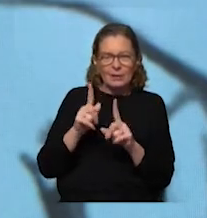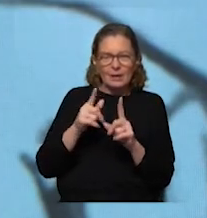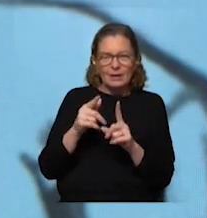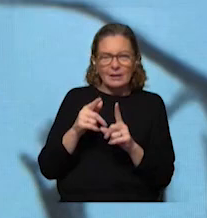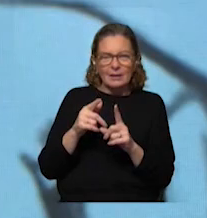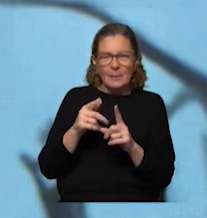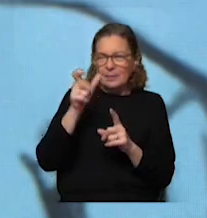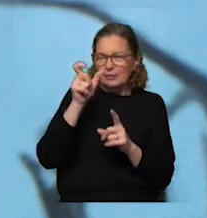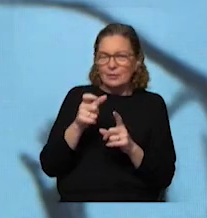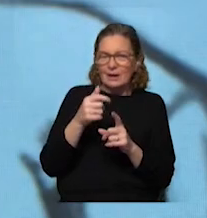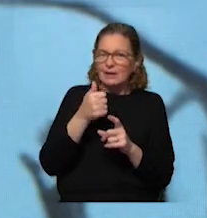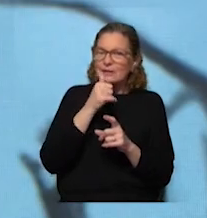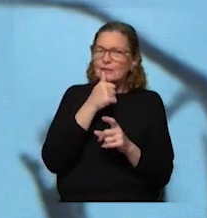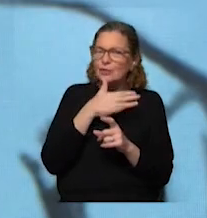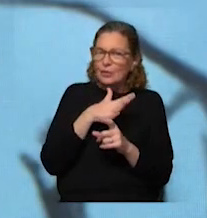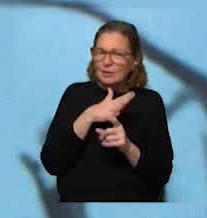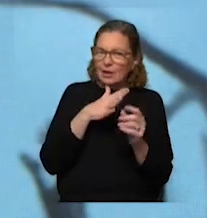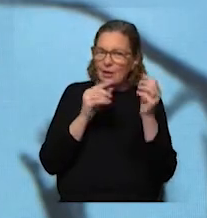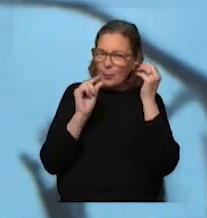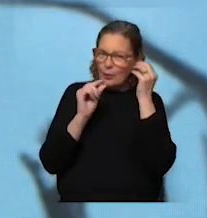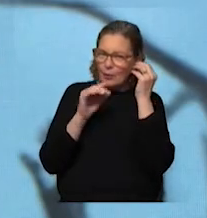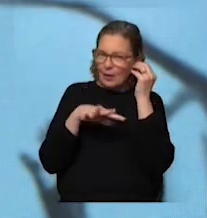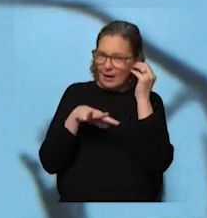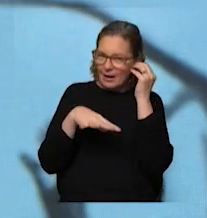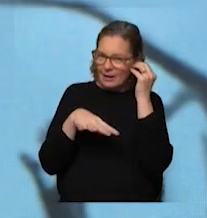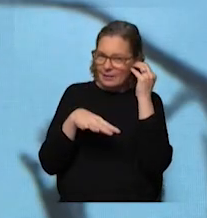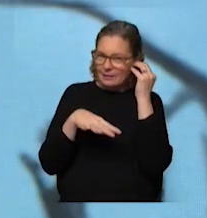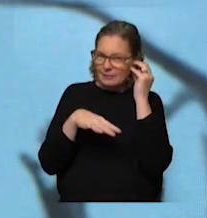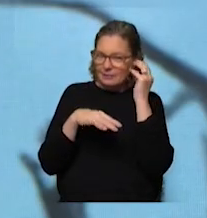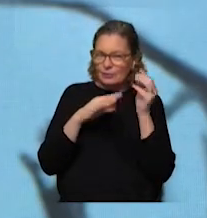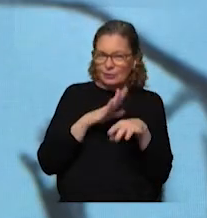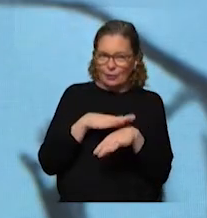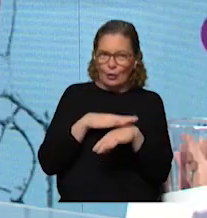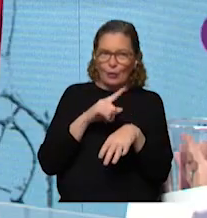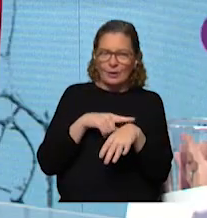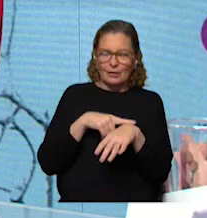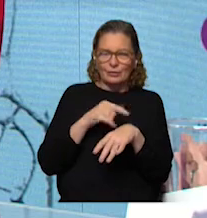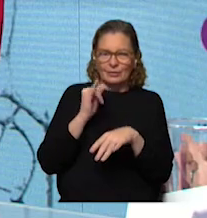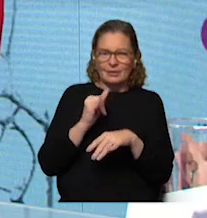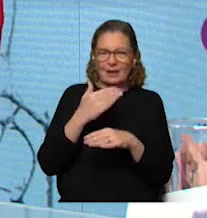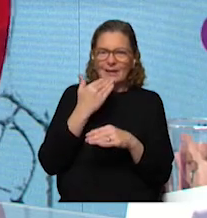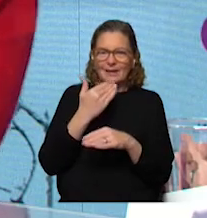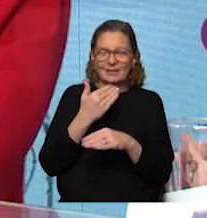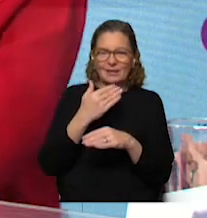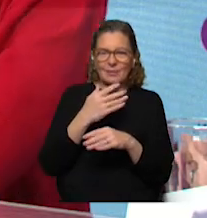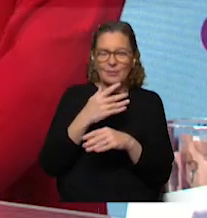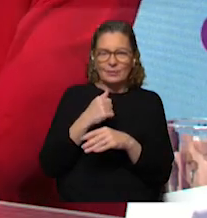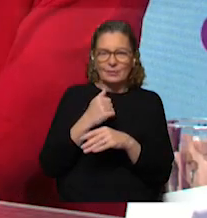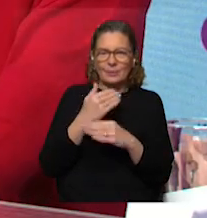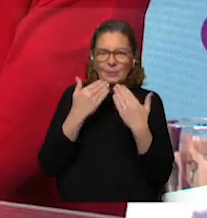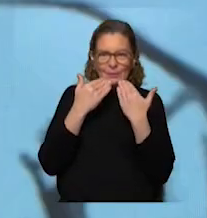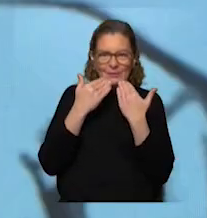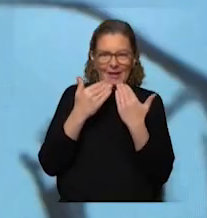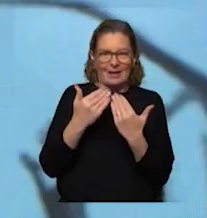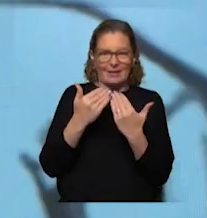si vos le das una buena historia te haces un rato para para leerla creo pero felicitaciones Muchas